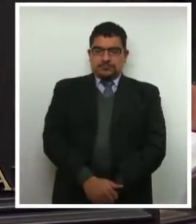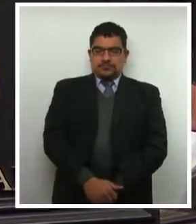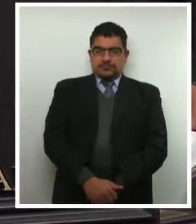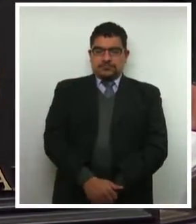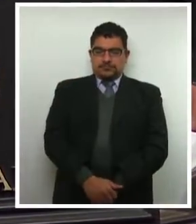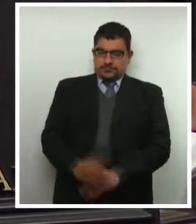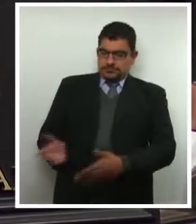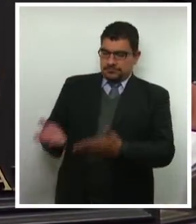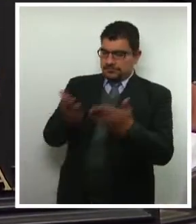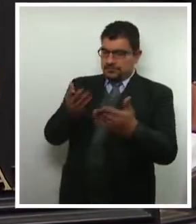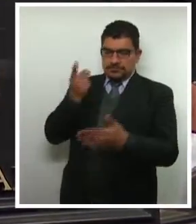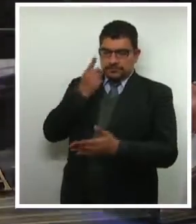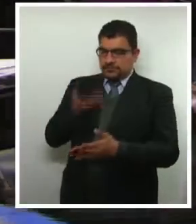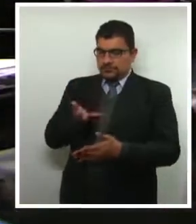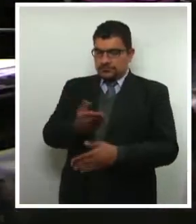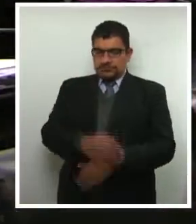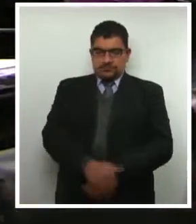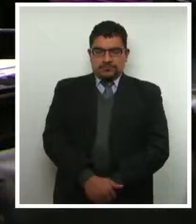Adelante, diputados.